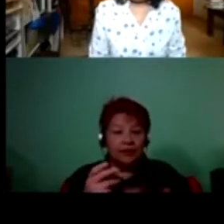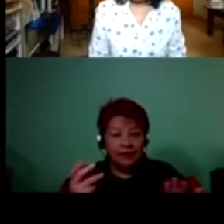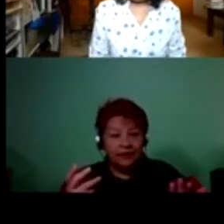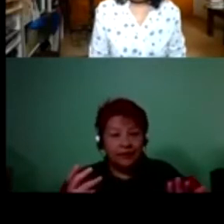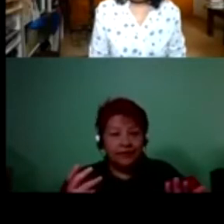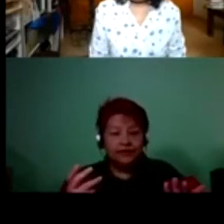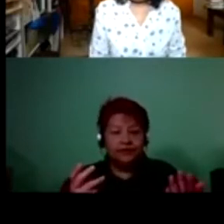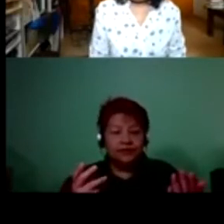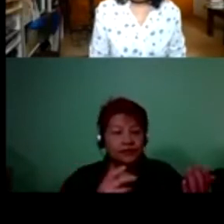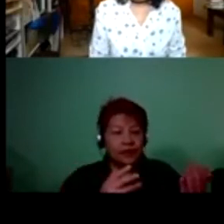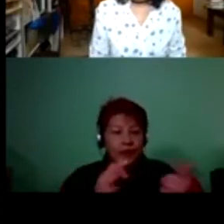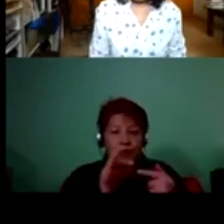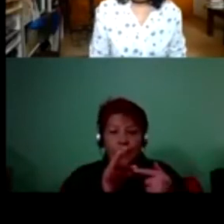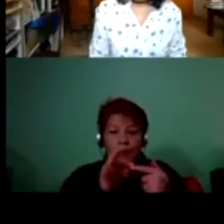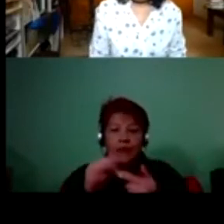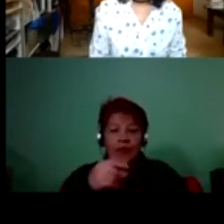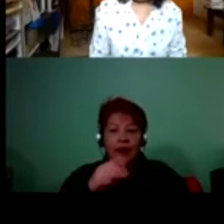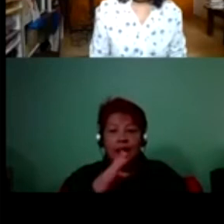presento